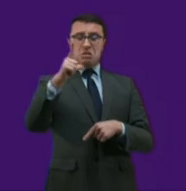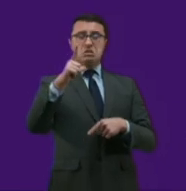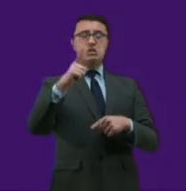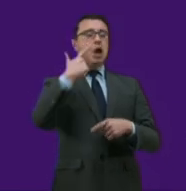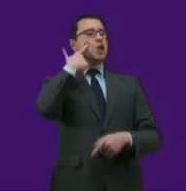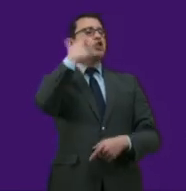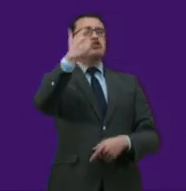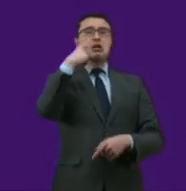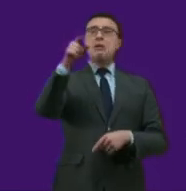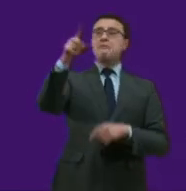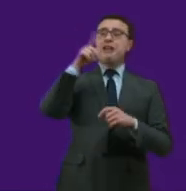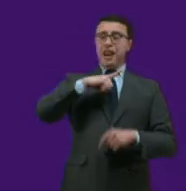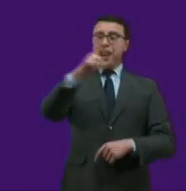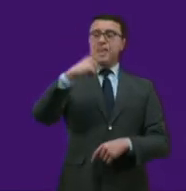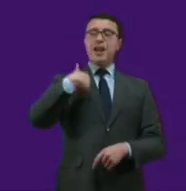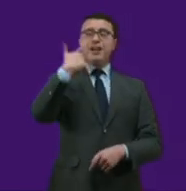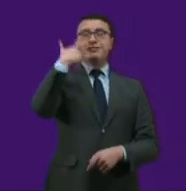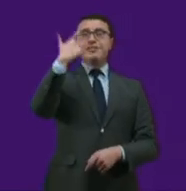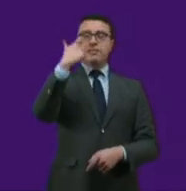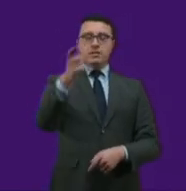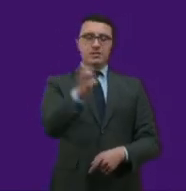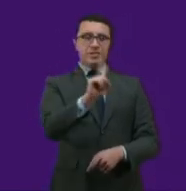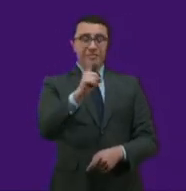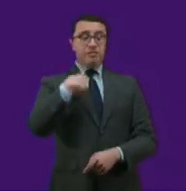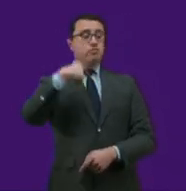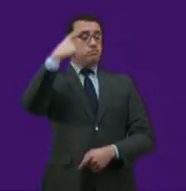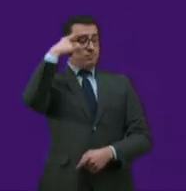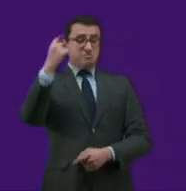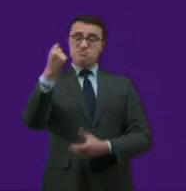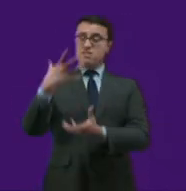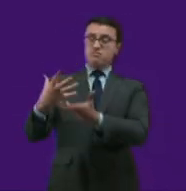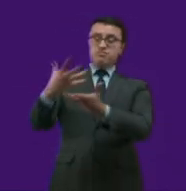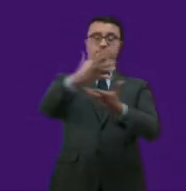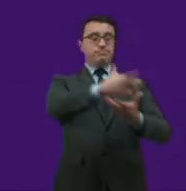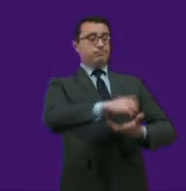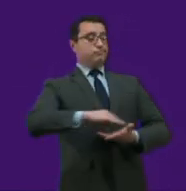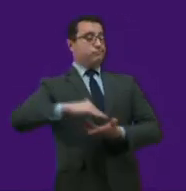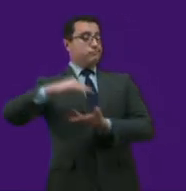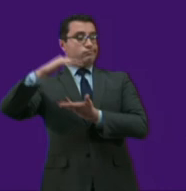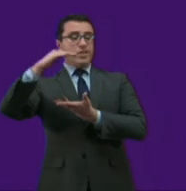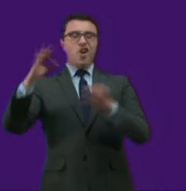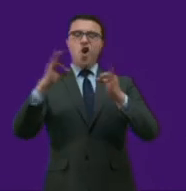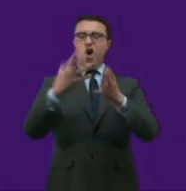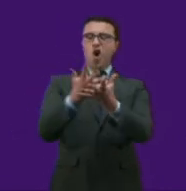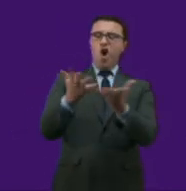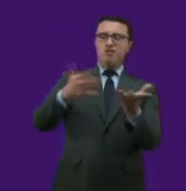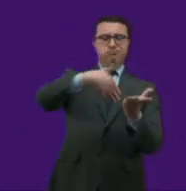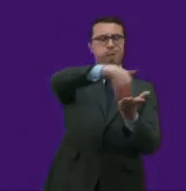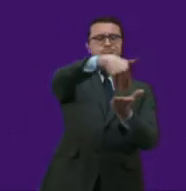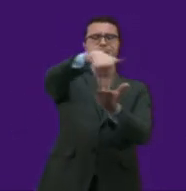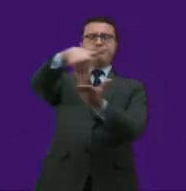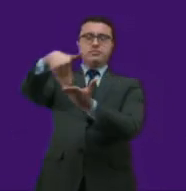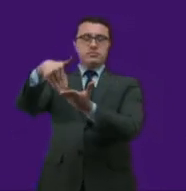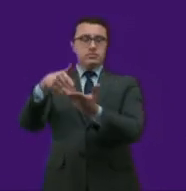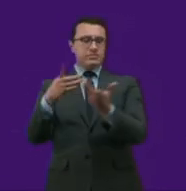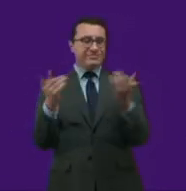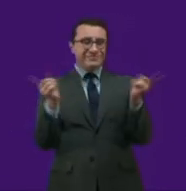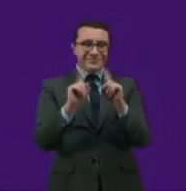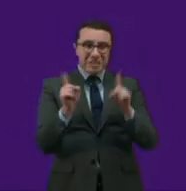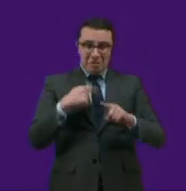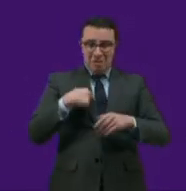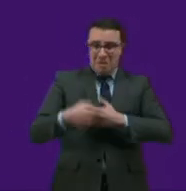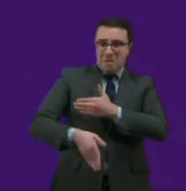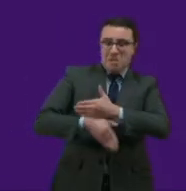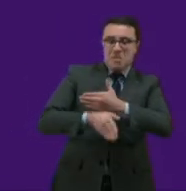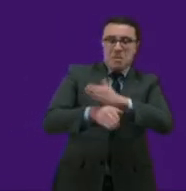uno cree, que es, bueno, voy a poder hacer dinero, voy a poder tener un mundo de cosas. La verdad, entre más uno avanza,